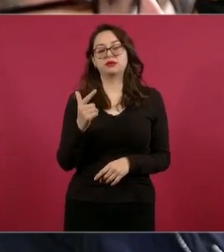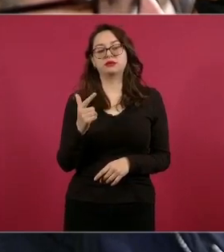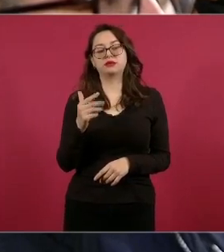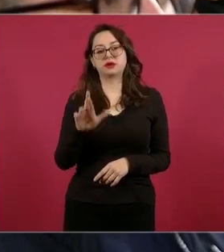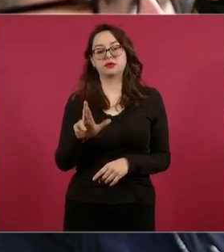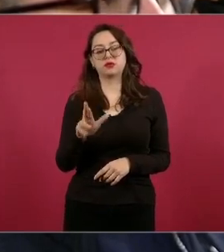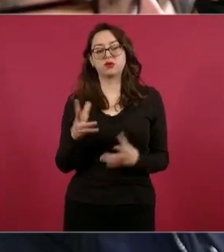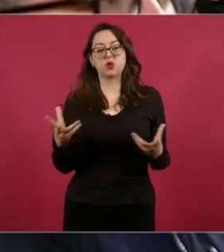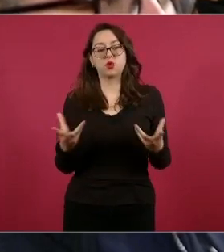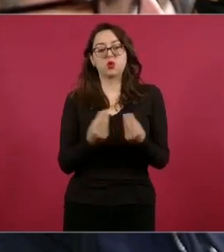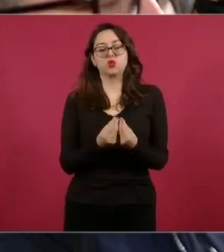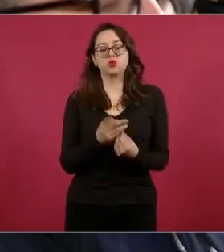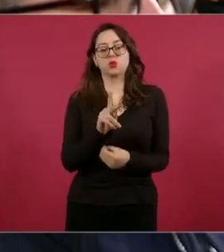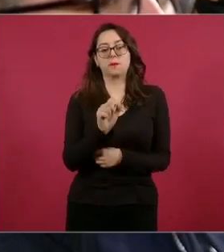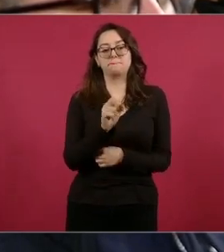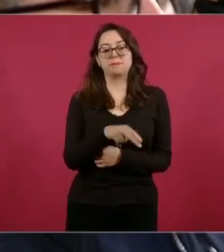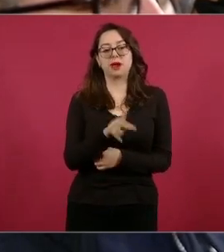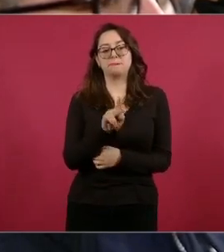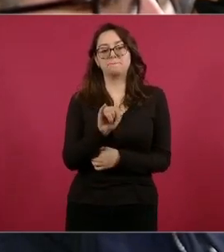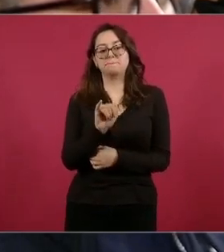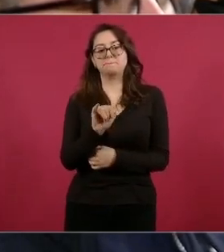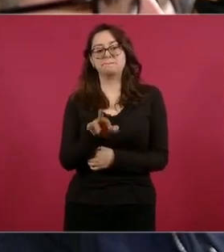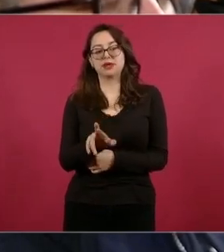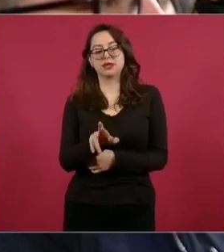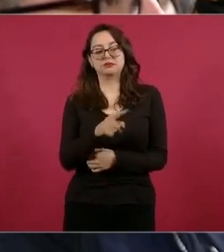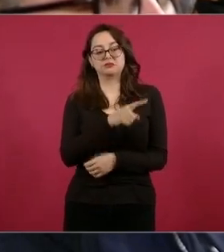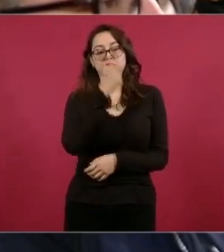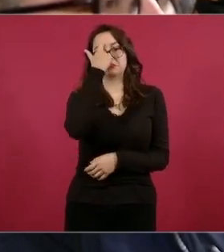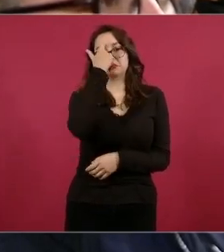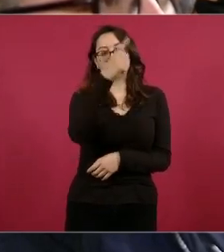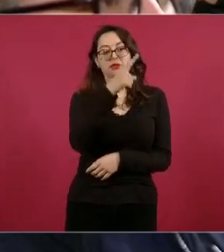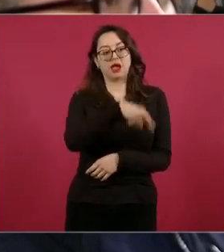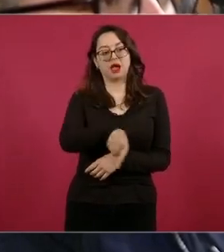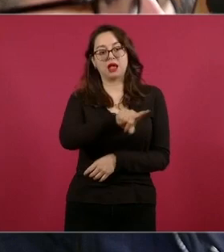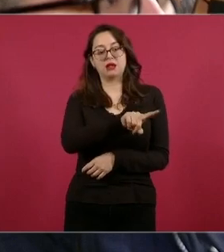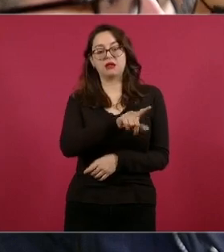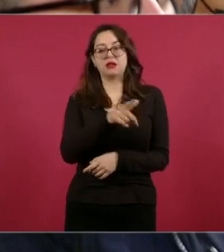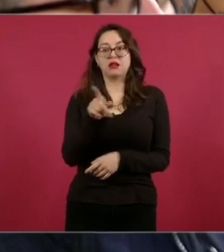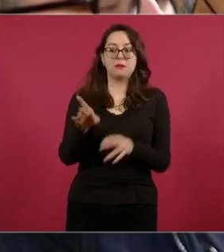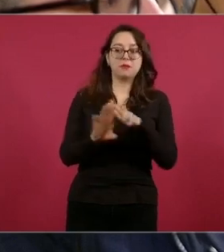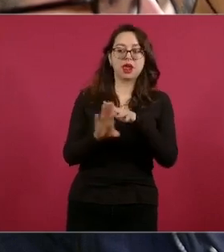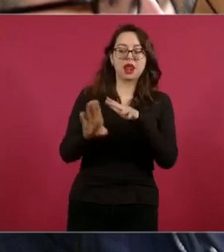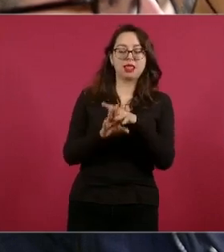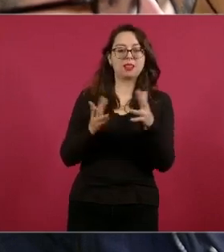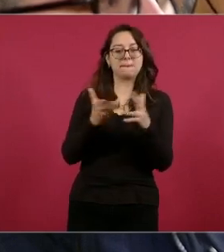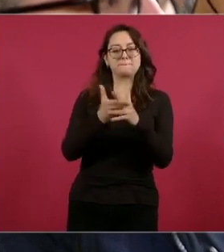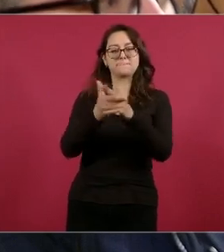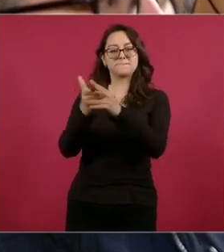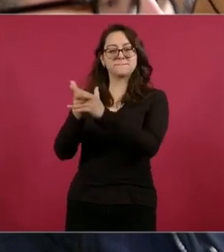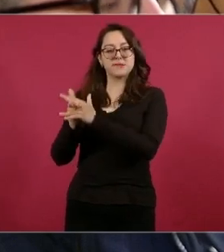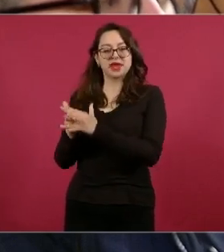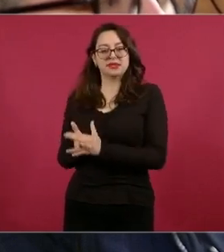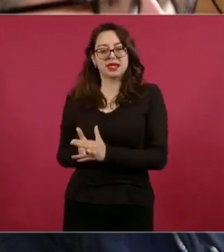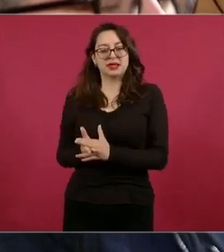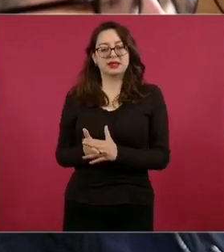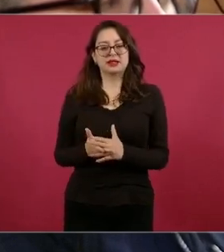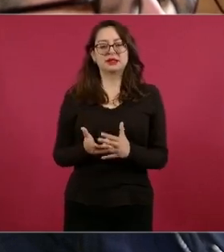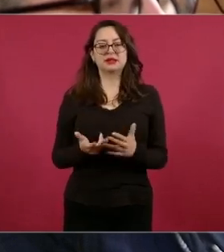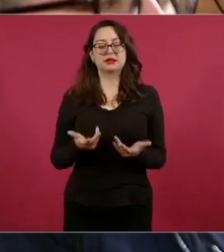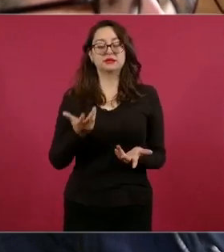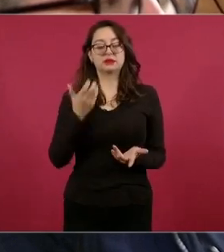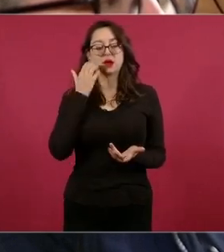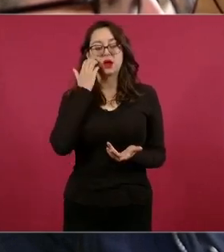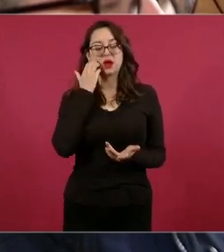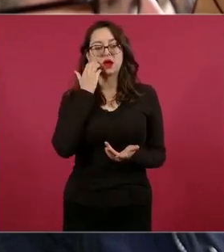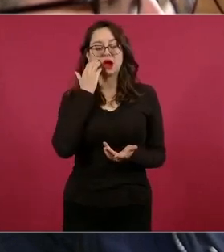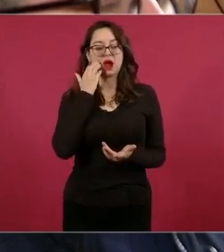lo señalaron como el autor de la masacre de los migrantes de San Fernando y este tipo